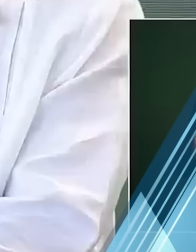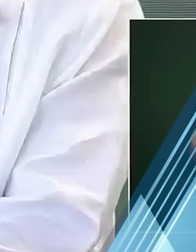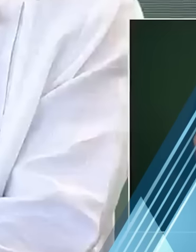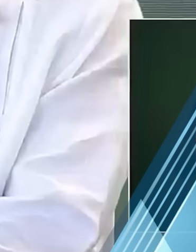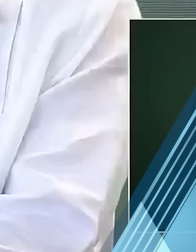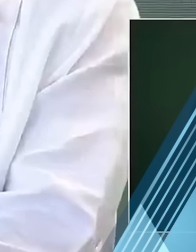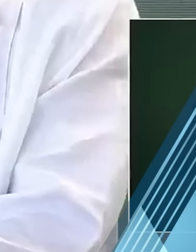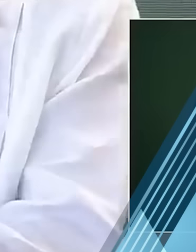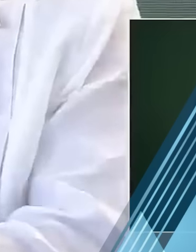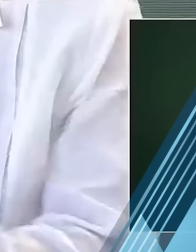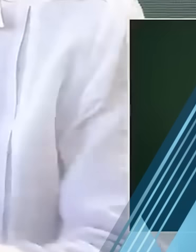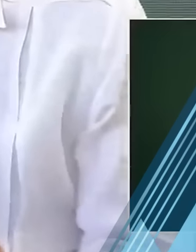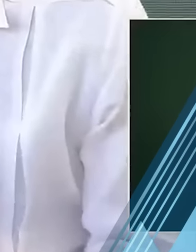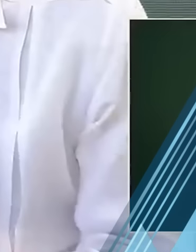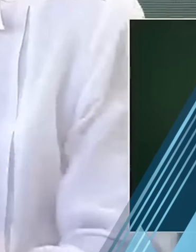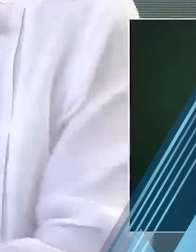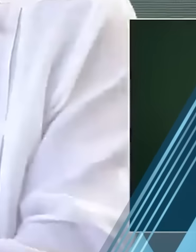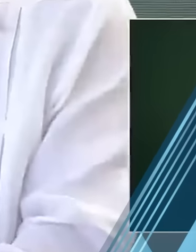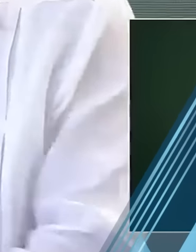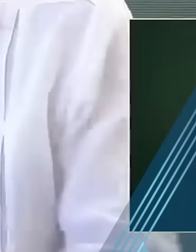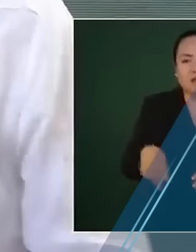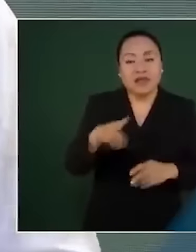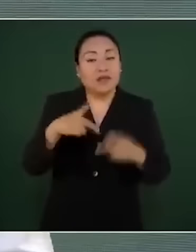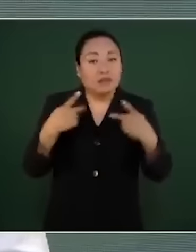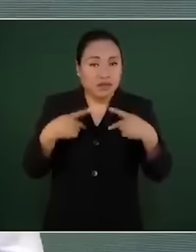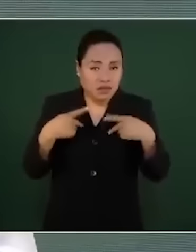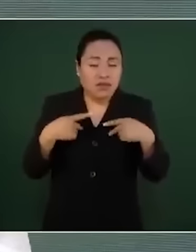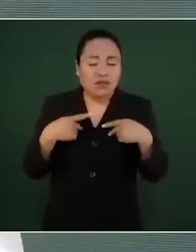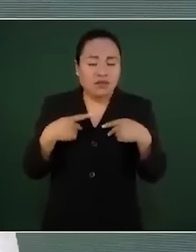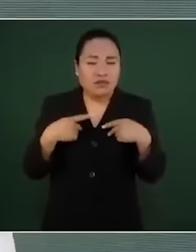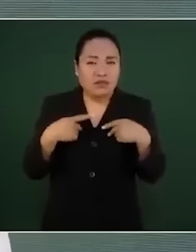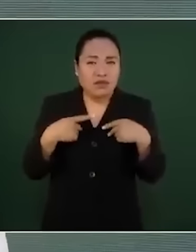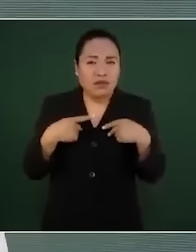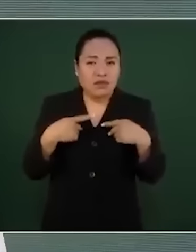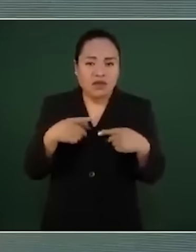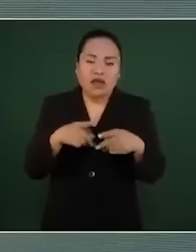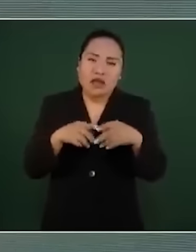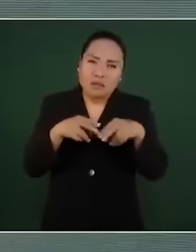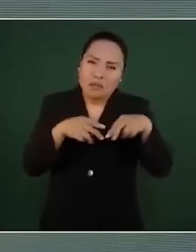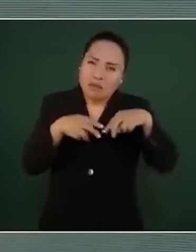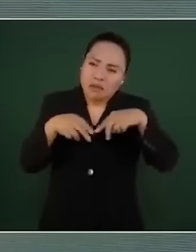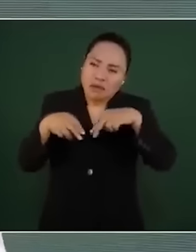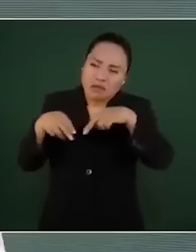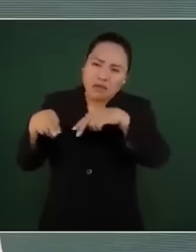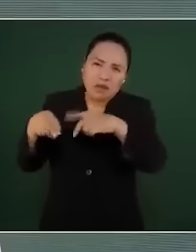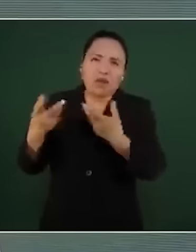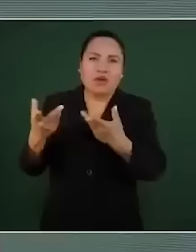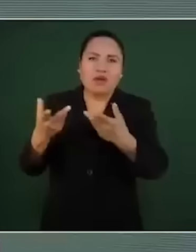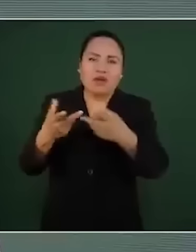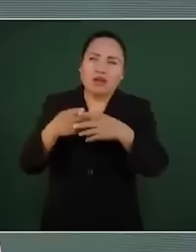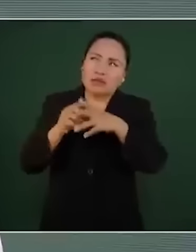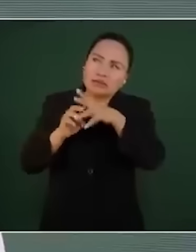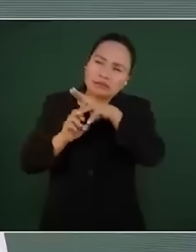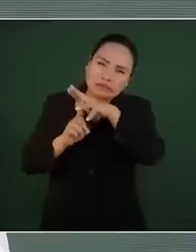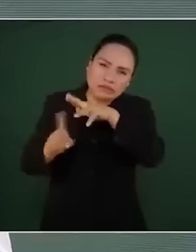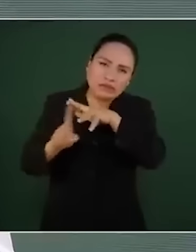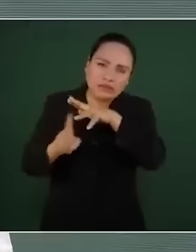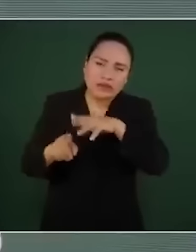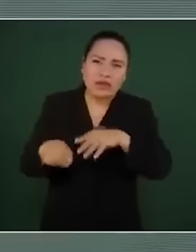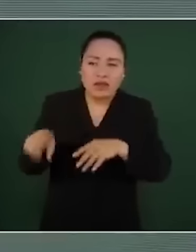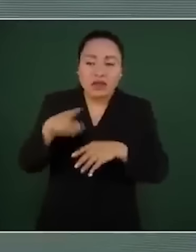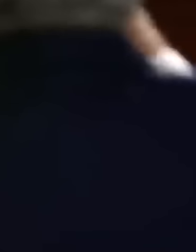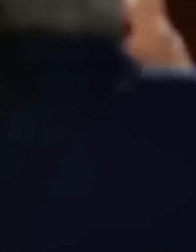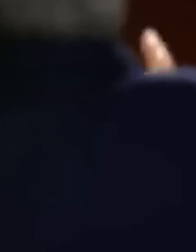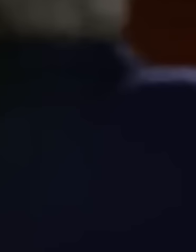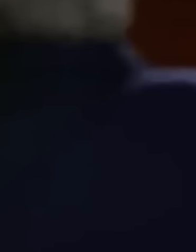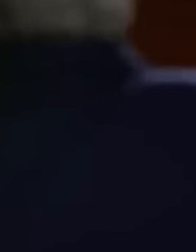el presidente Andrés Manuel López Obrador aceptó por primera vez en 5 años de gobierno que en México se produce fentanilo en entrevista con la